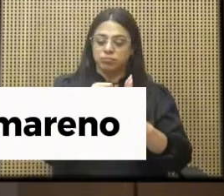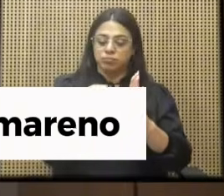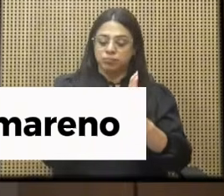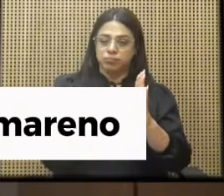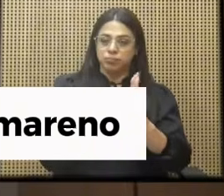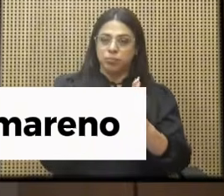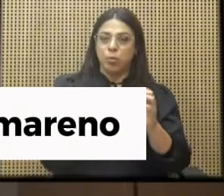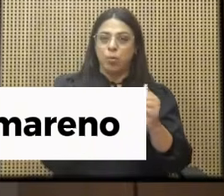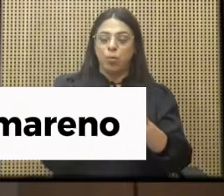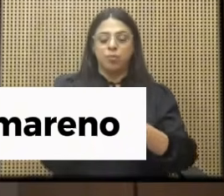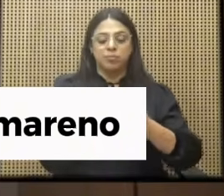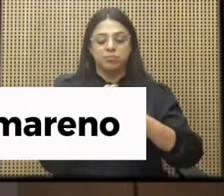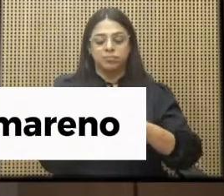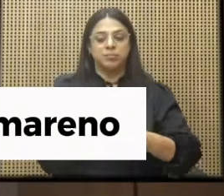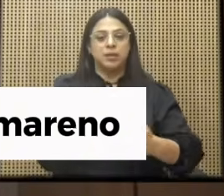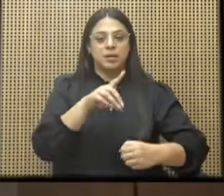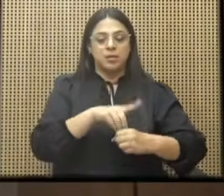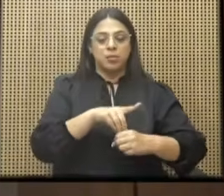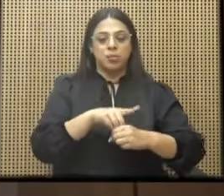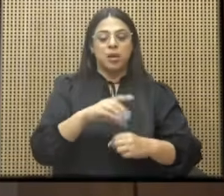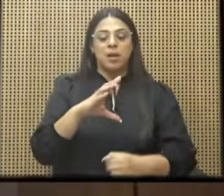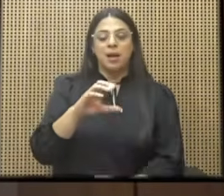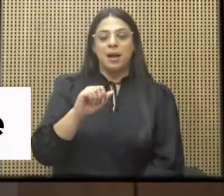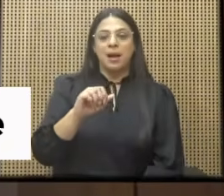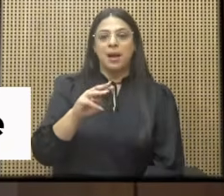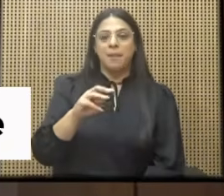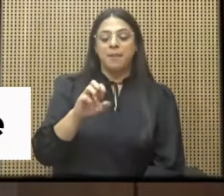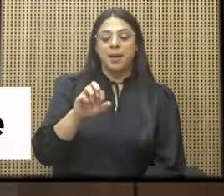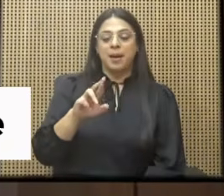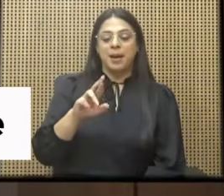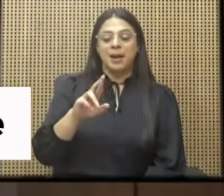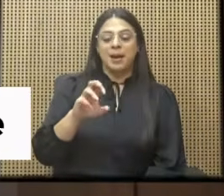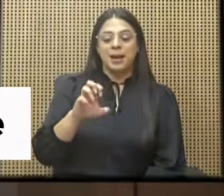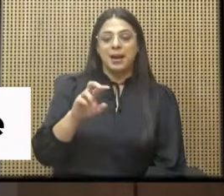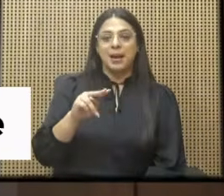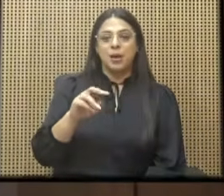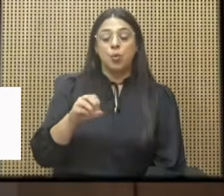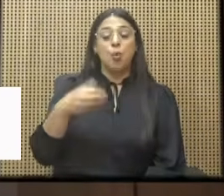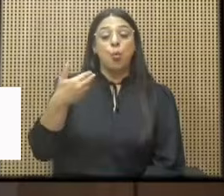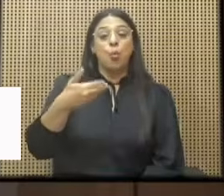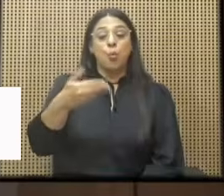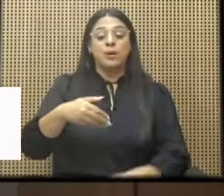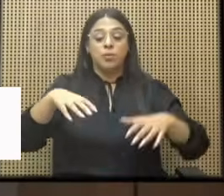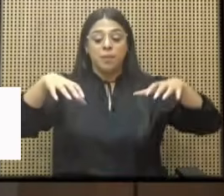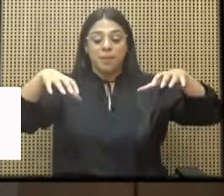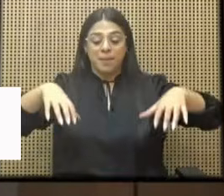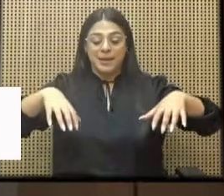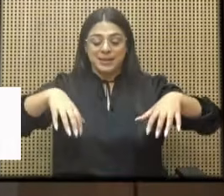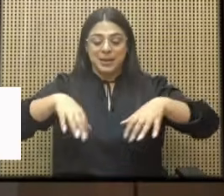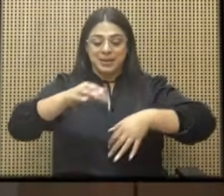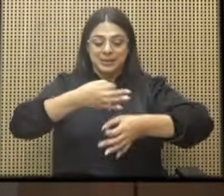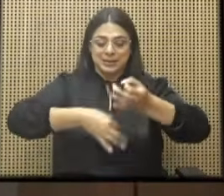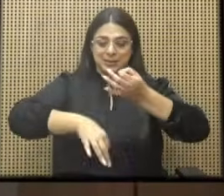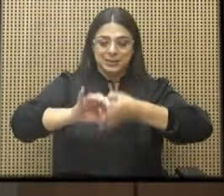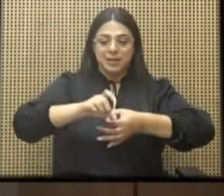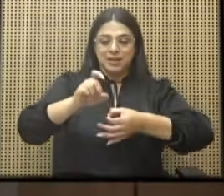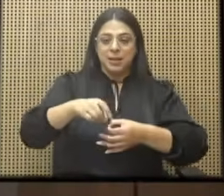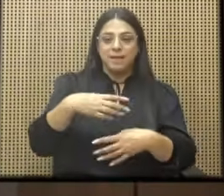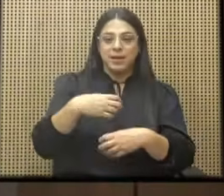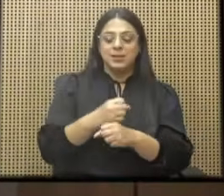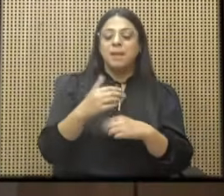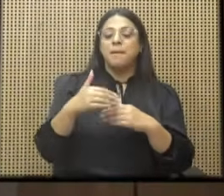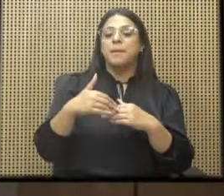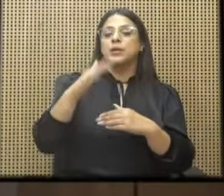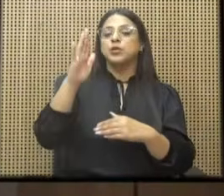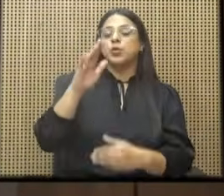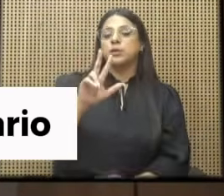señaló la diputada Camareno. Cuando algún magistrado suplente debe ejercer la magistratura por un lapso mayor de